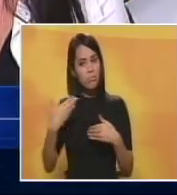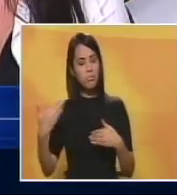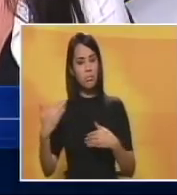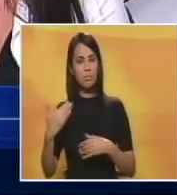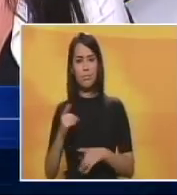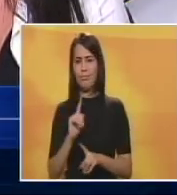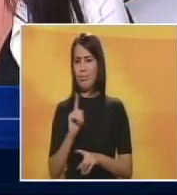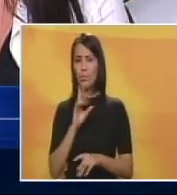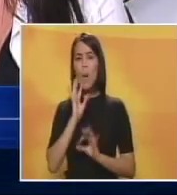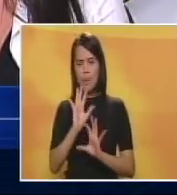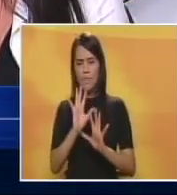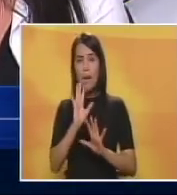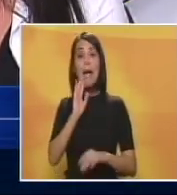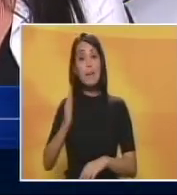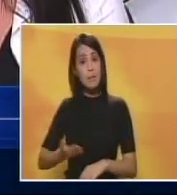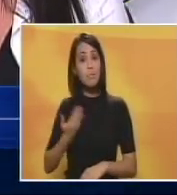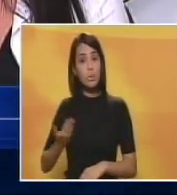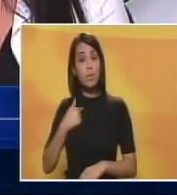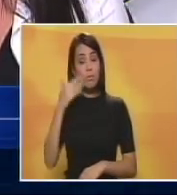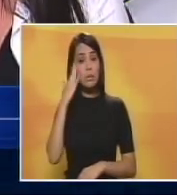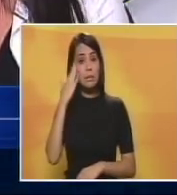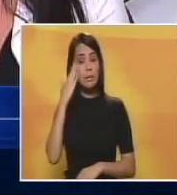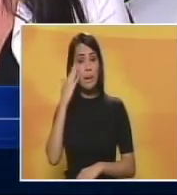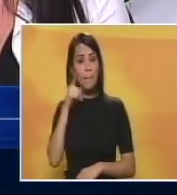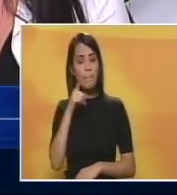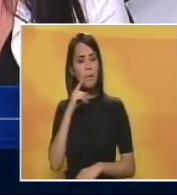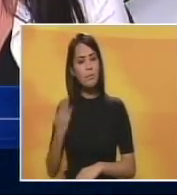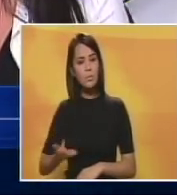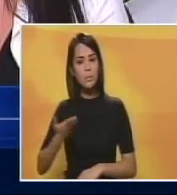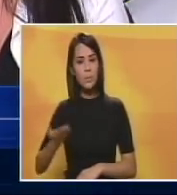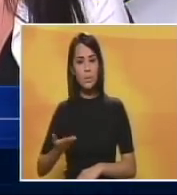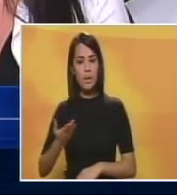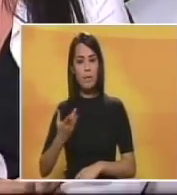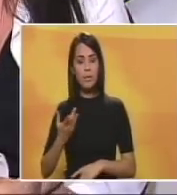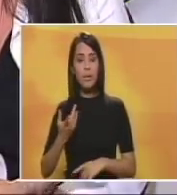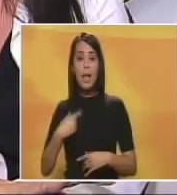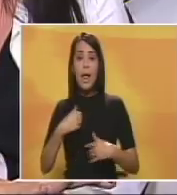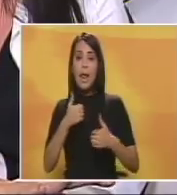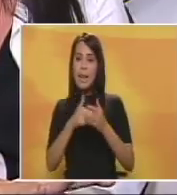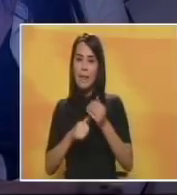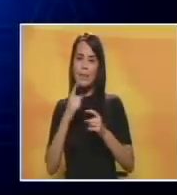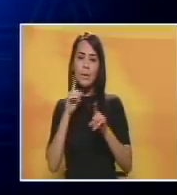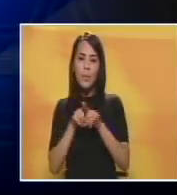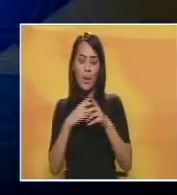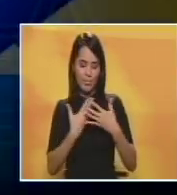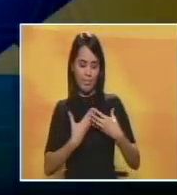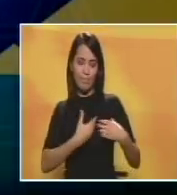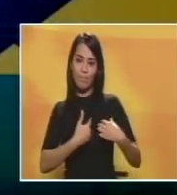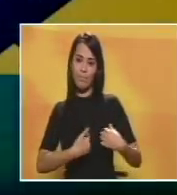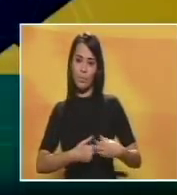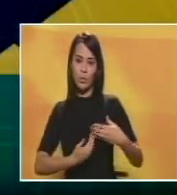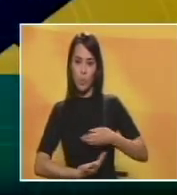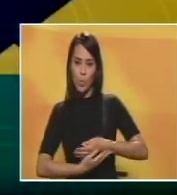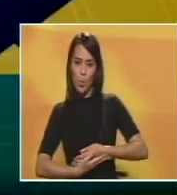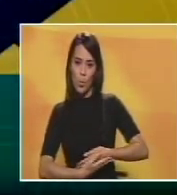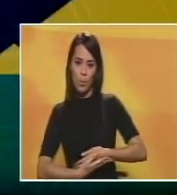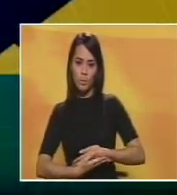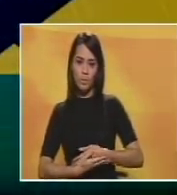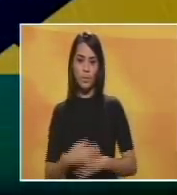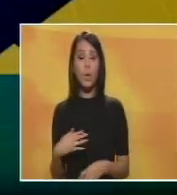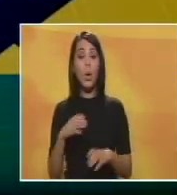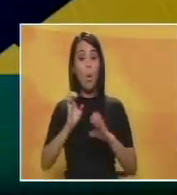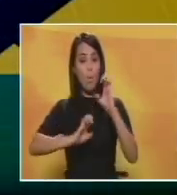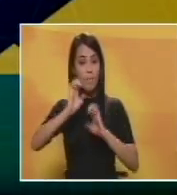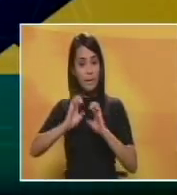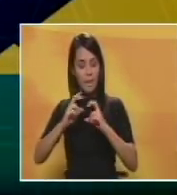es importante tener en cuenta de que lo más importante es la leche materna. Un estudio realizado en Ghana, África